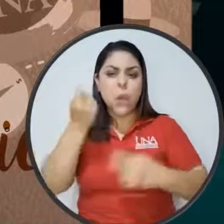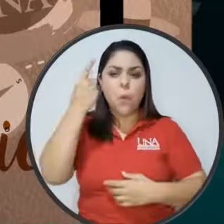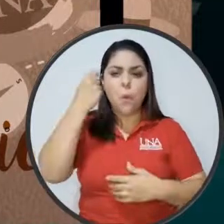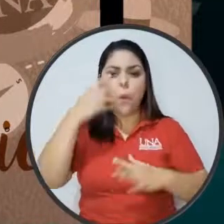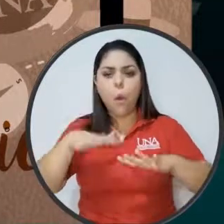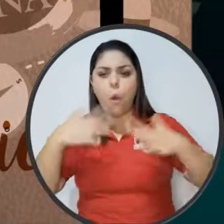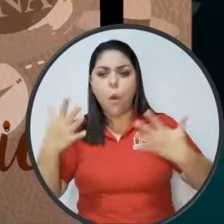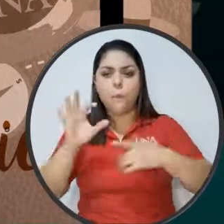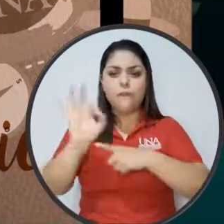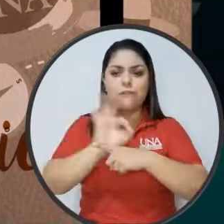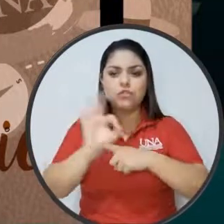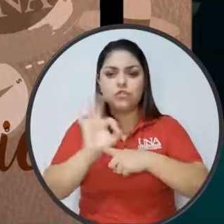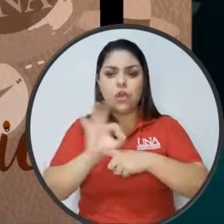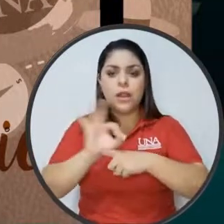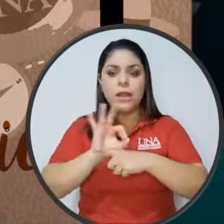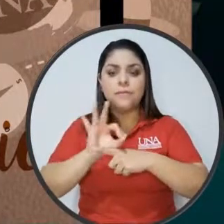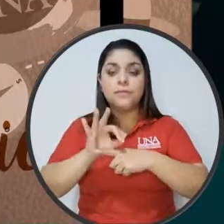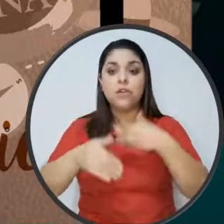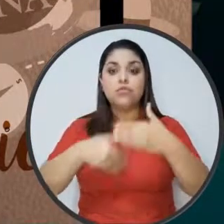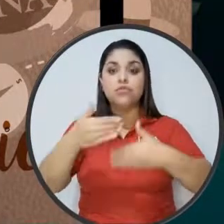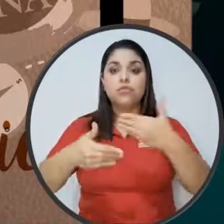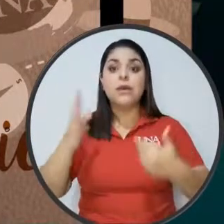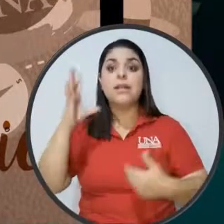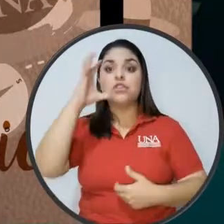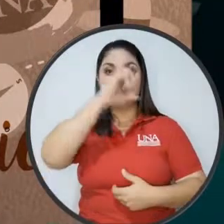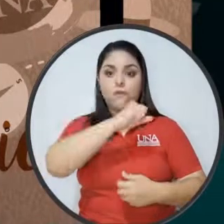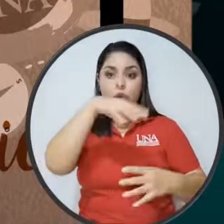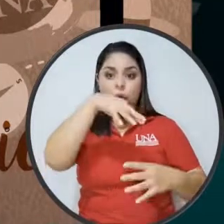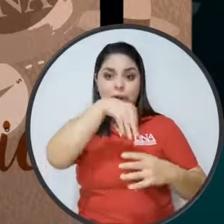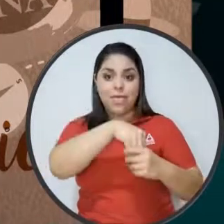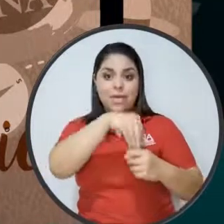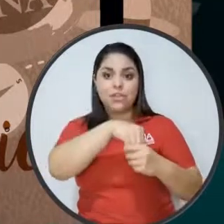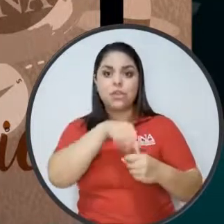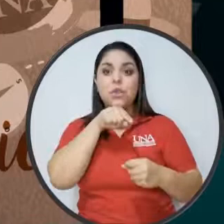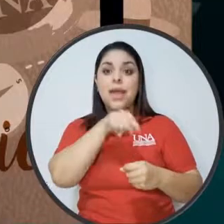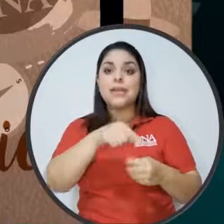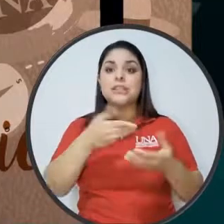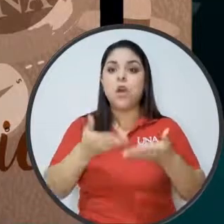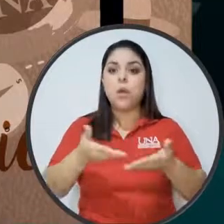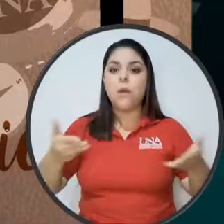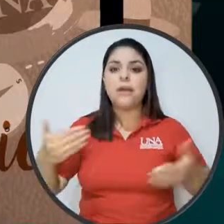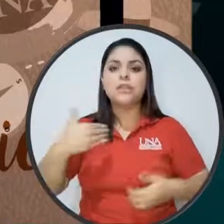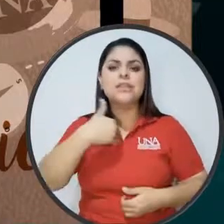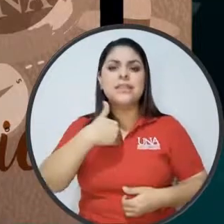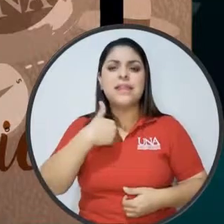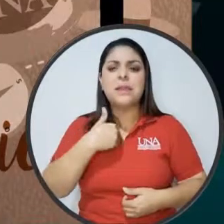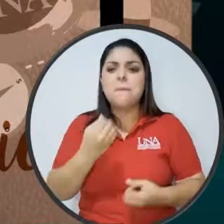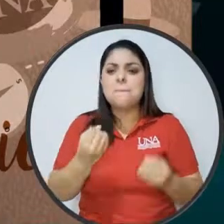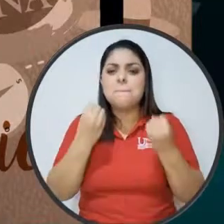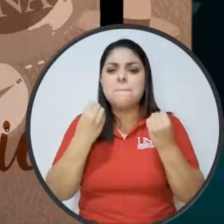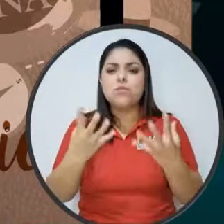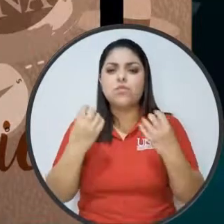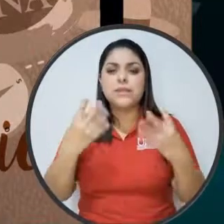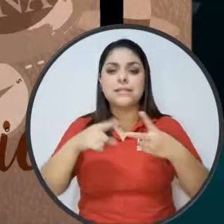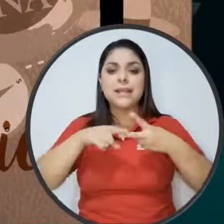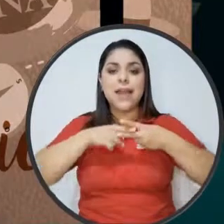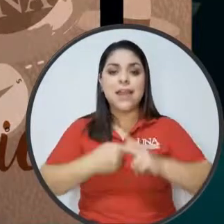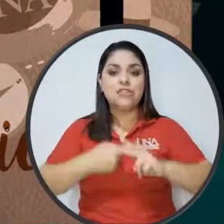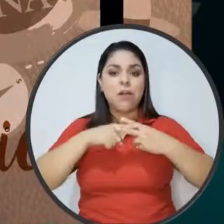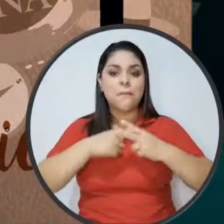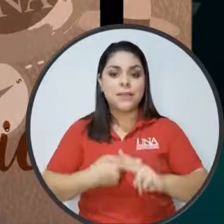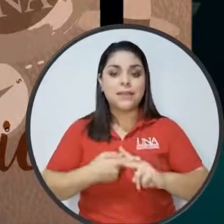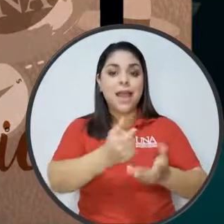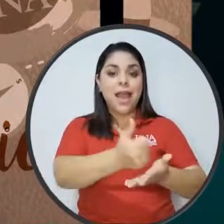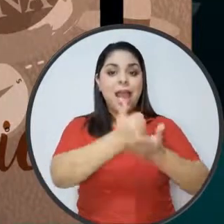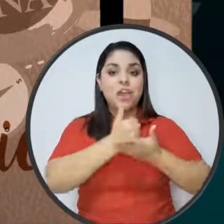cómo funcionaba. Y fue cuando descubrió que dentro, este objeto tenía muchísimas herramientas